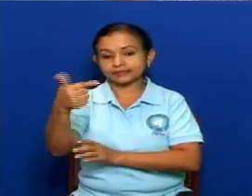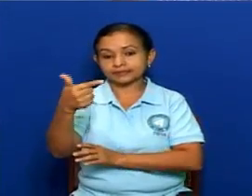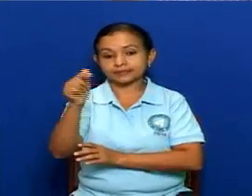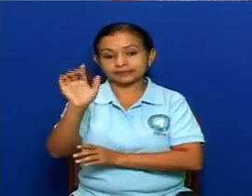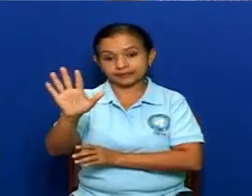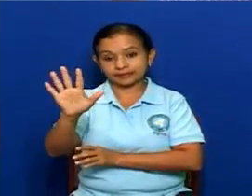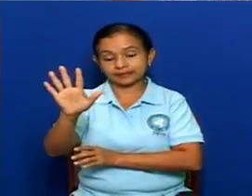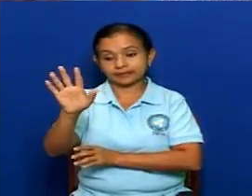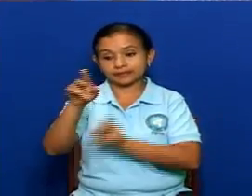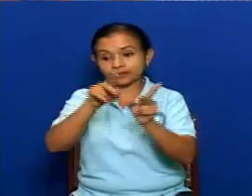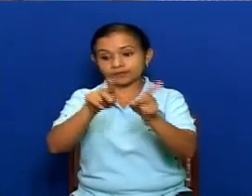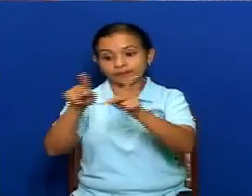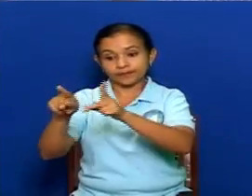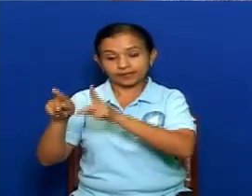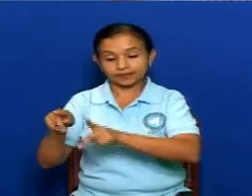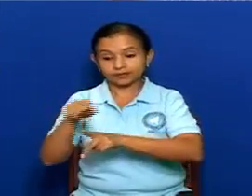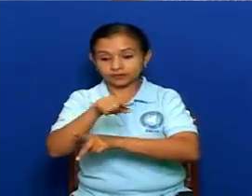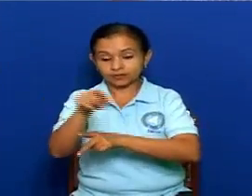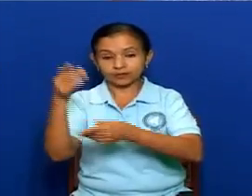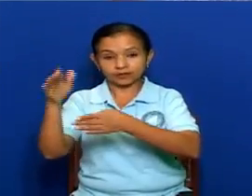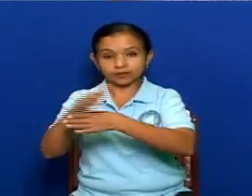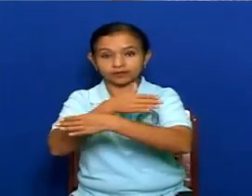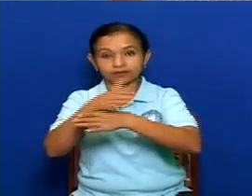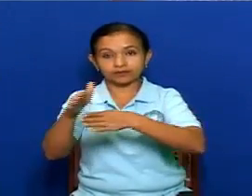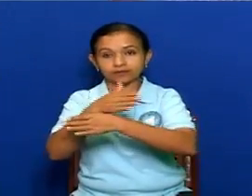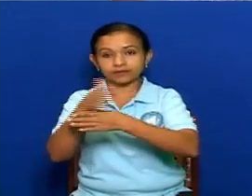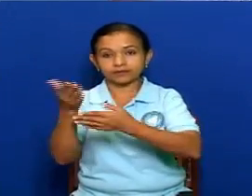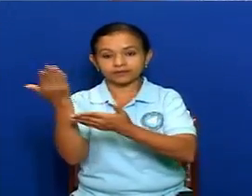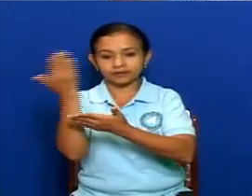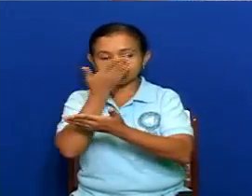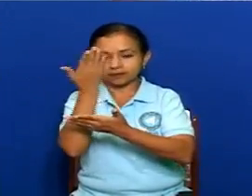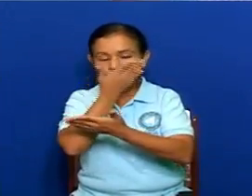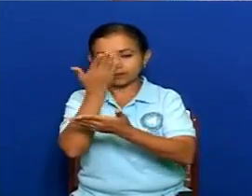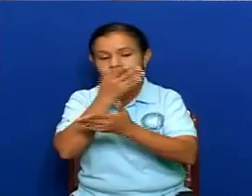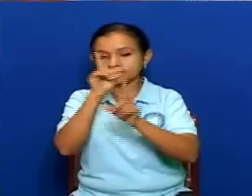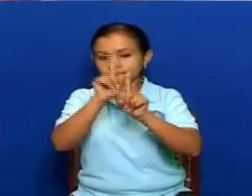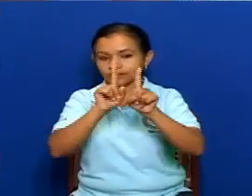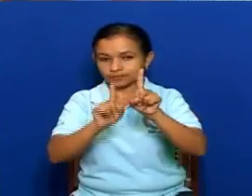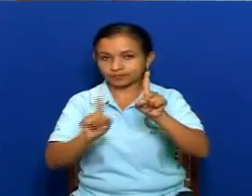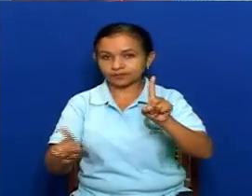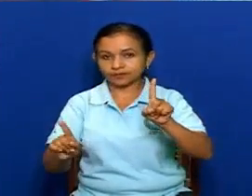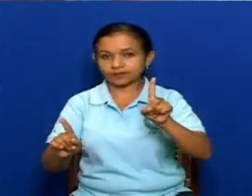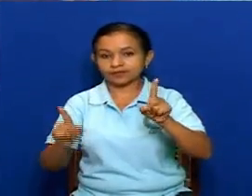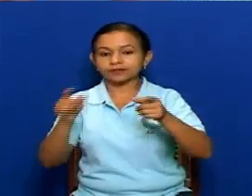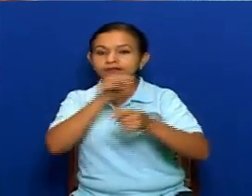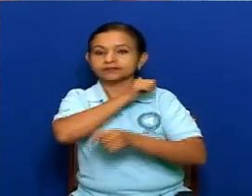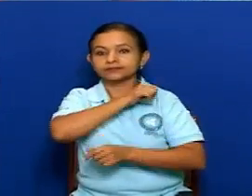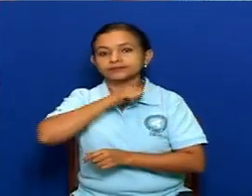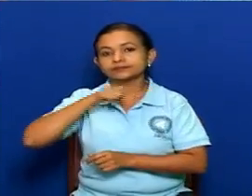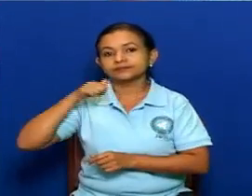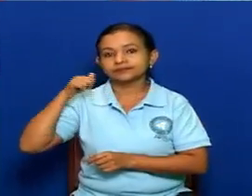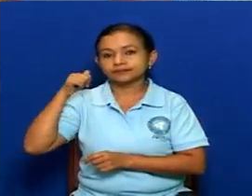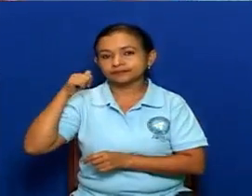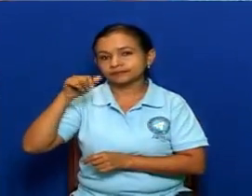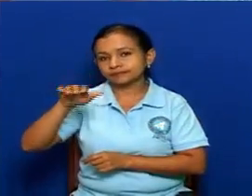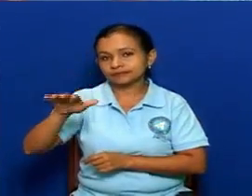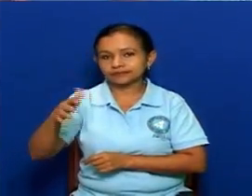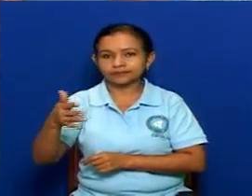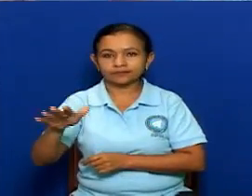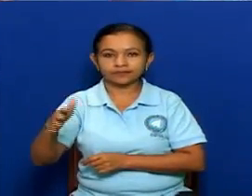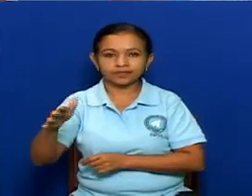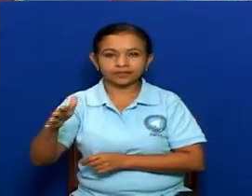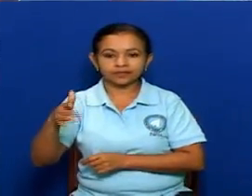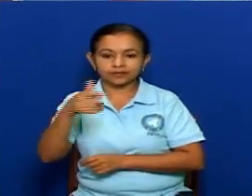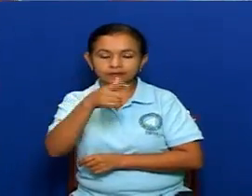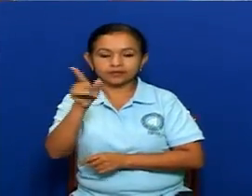75 colaboradores que iban a componer diferentes etapas de los niveles. Se hizo un examen más o menos para ver el grado